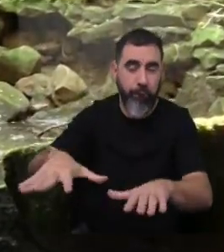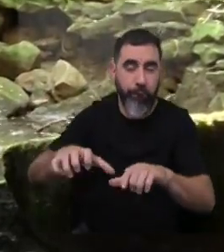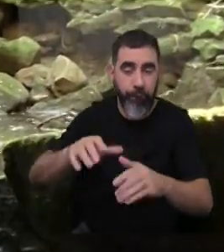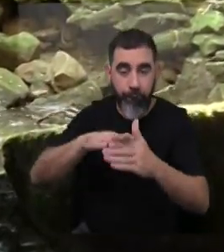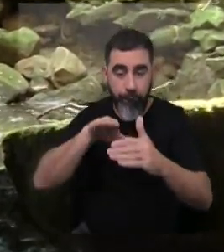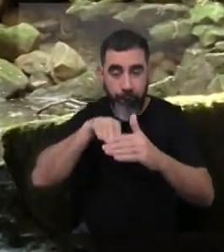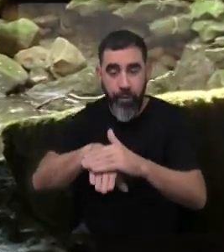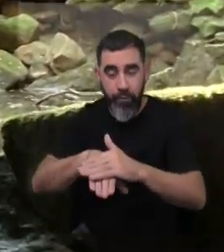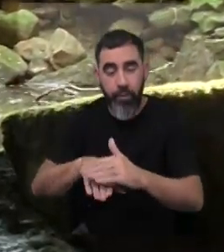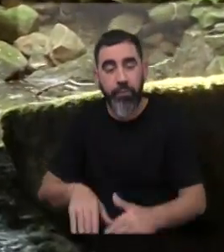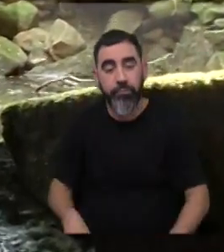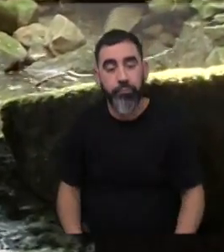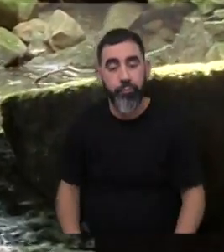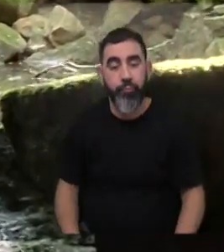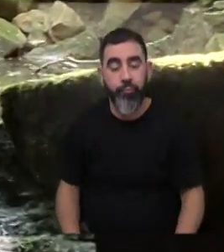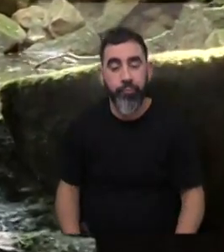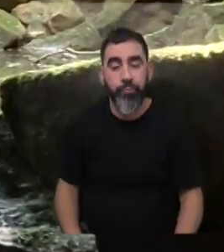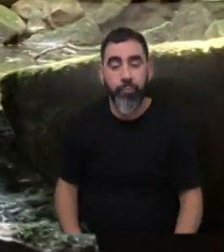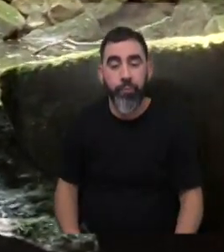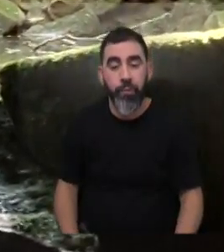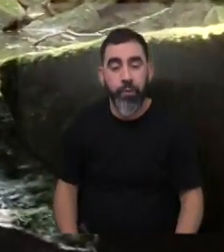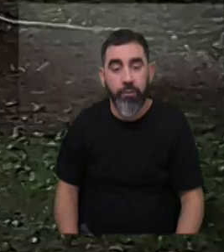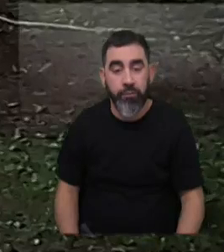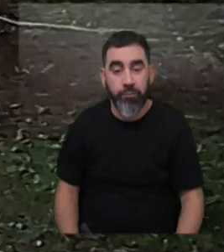ocupando recurrentemente.